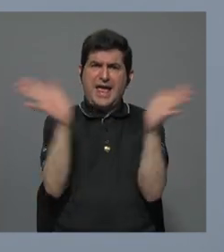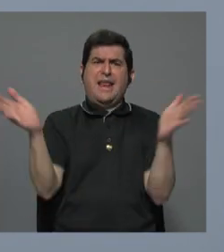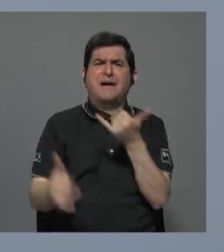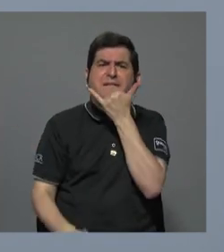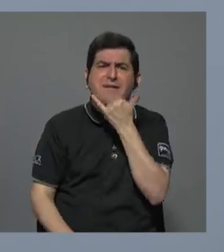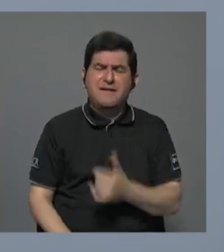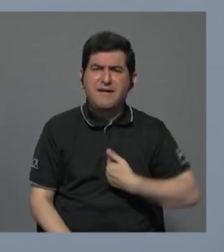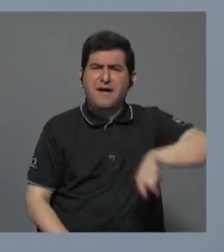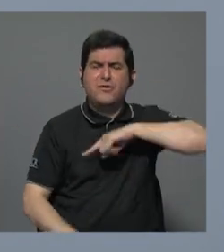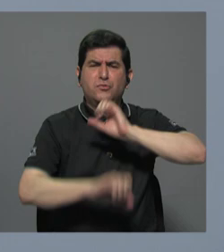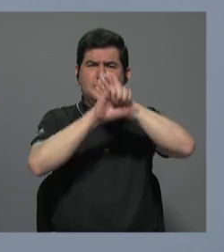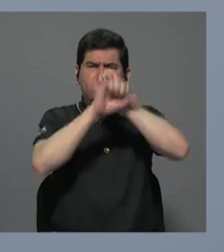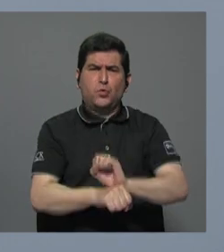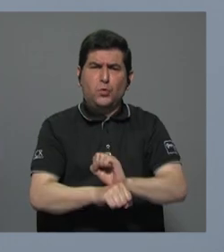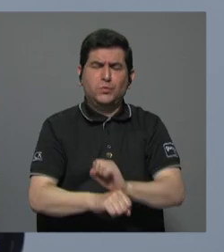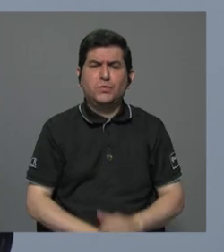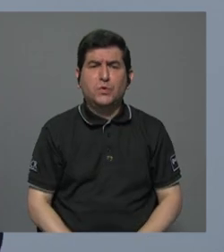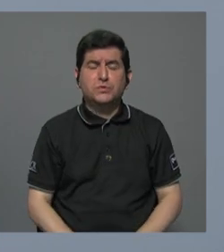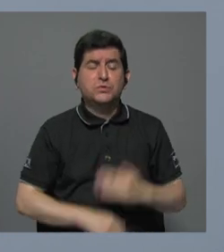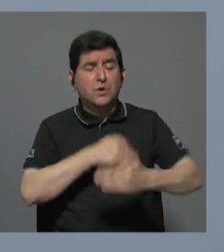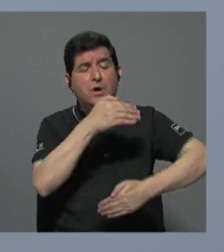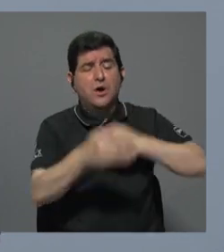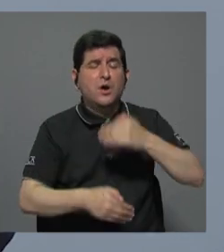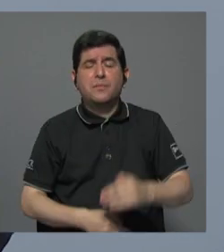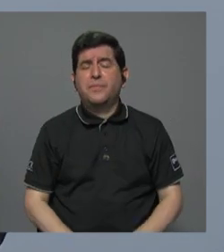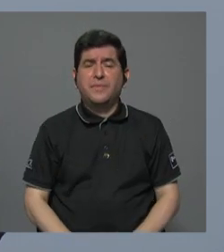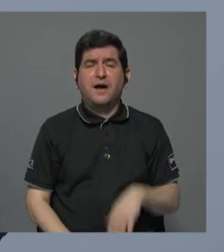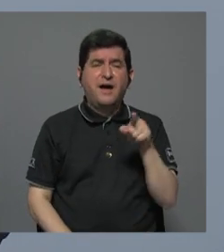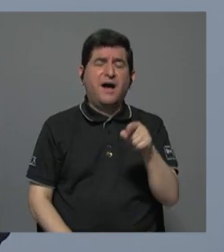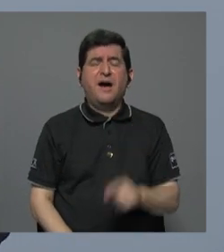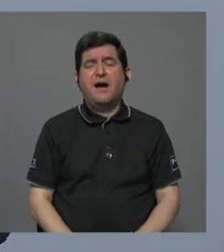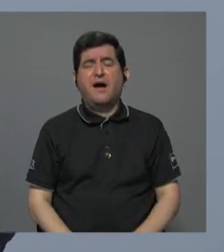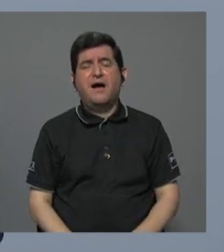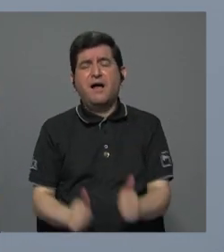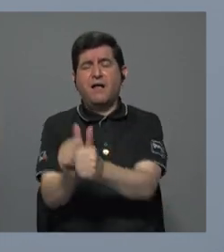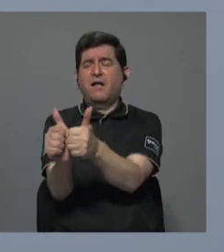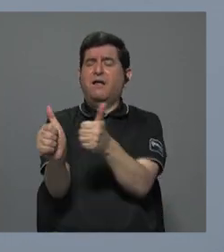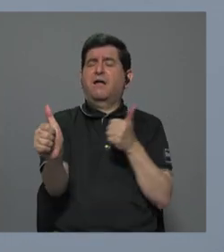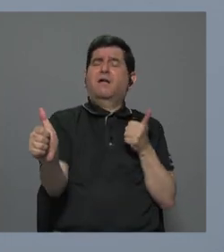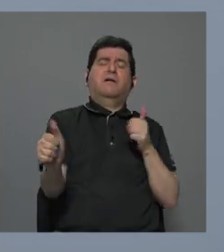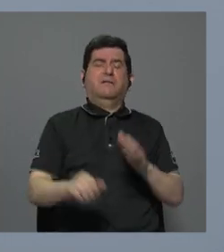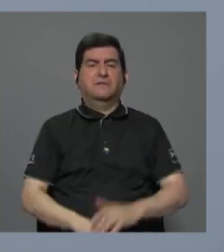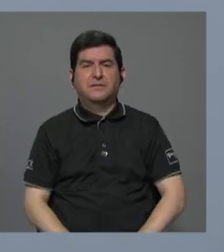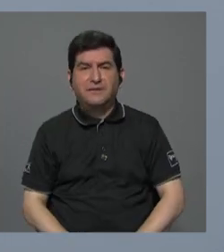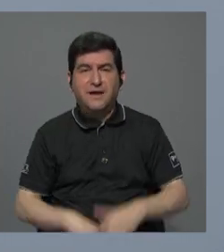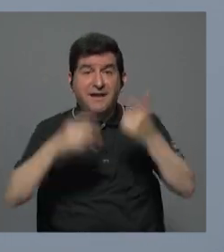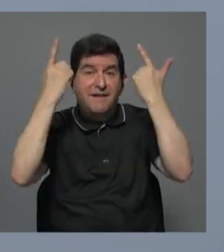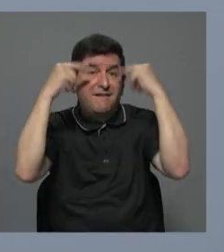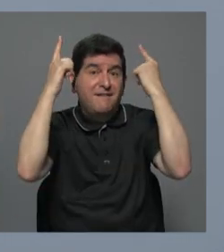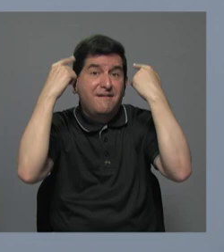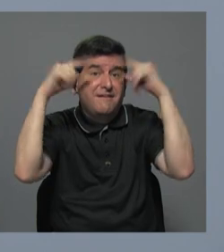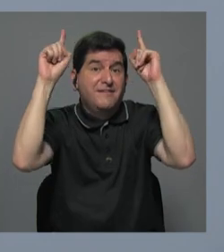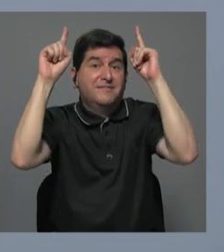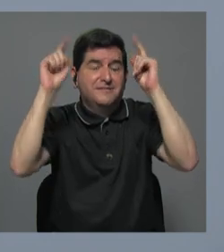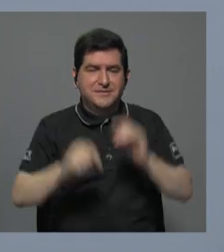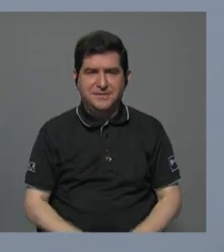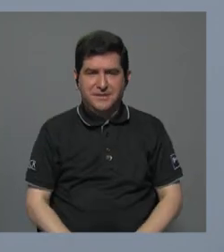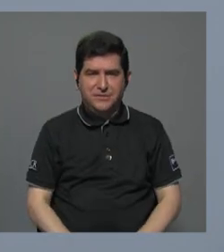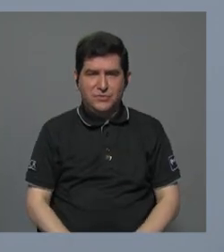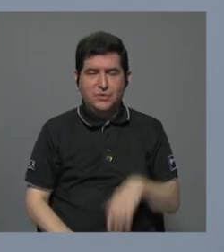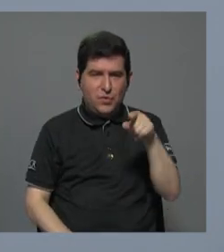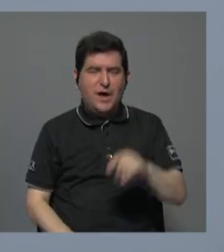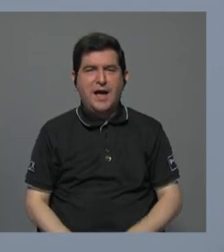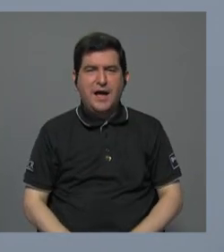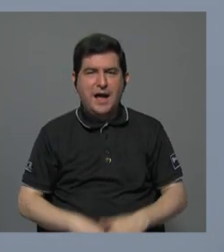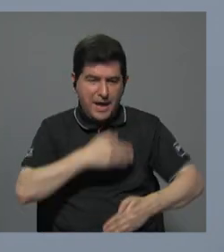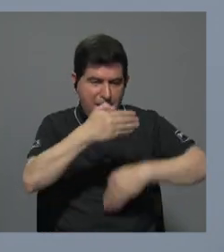sencillamente nos acostumbramos a que sencillamente los procesos de gestión son muy demorados entonces la eficiencia desde el punto de vista de trazabilidad